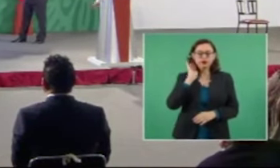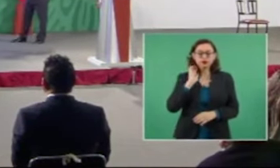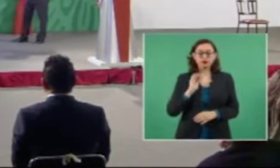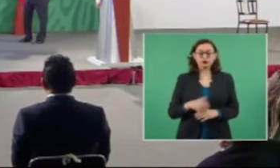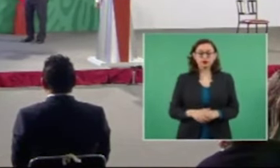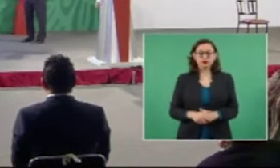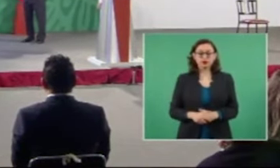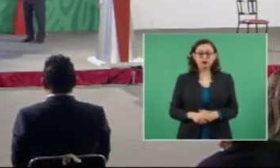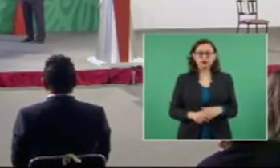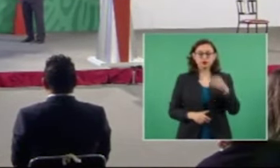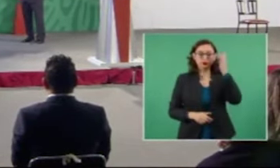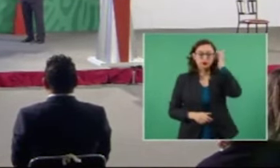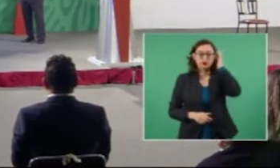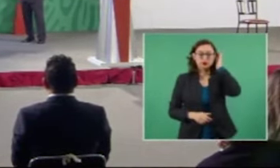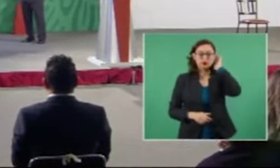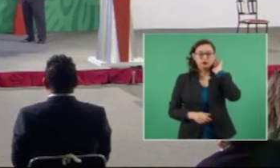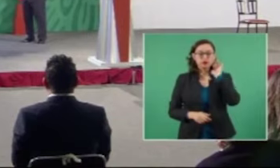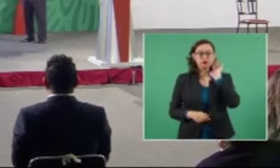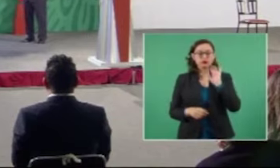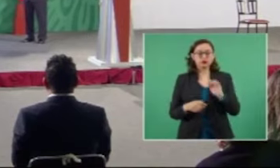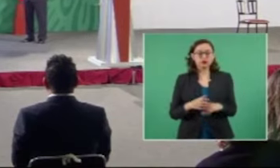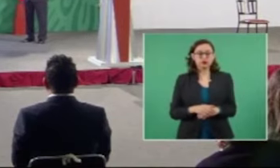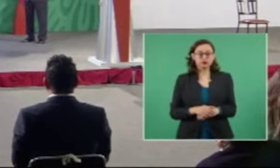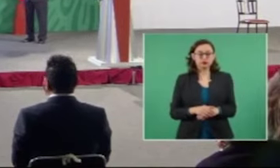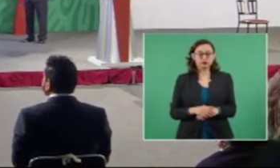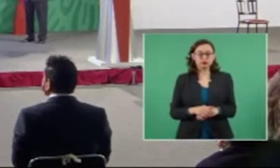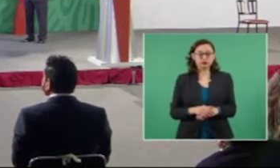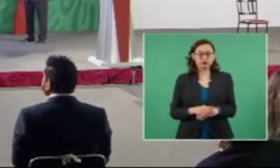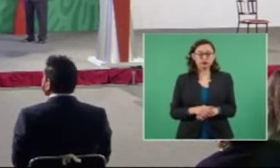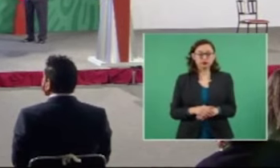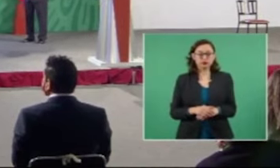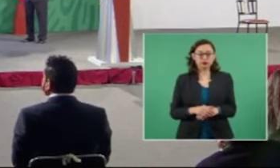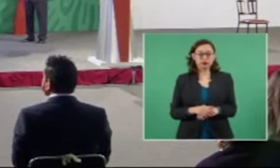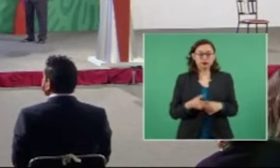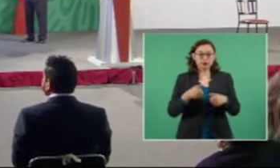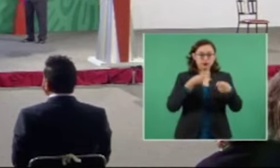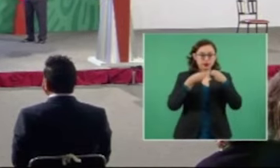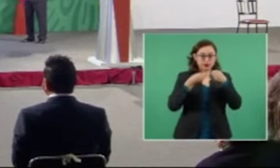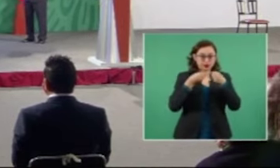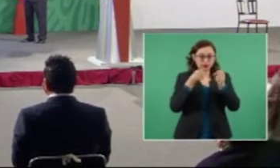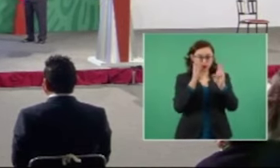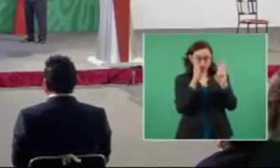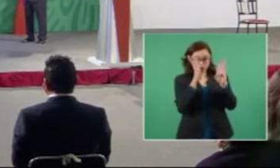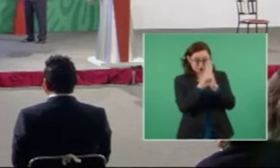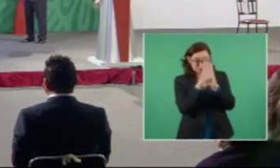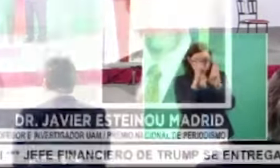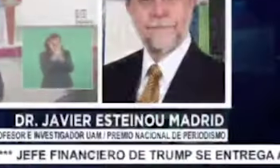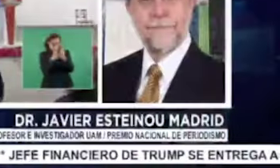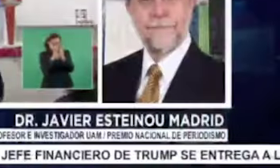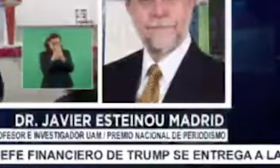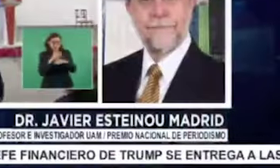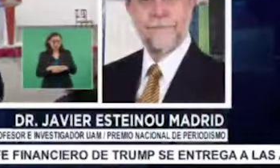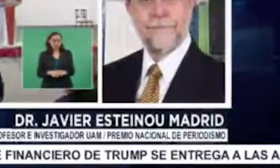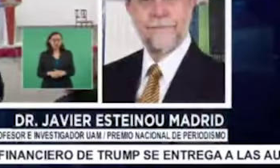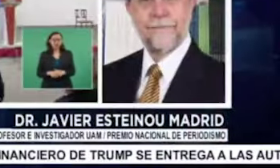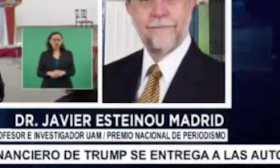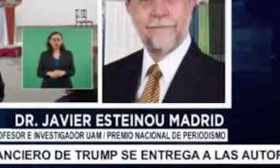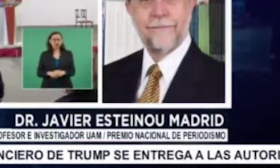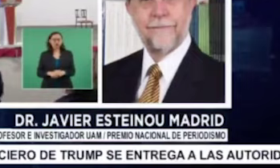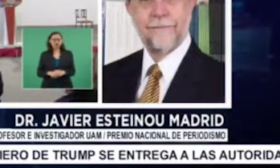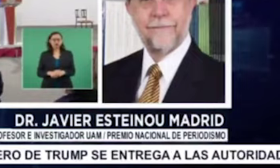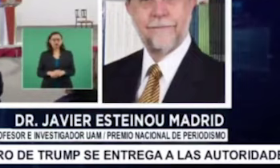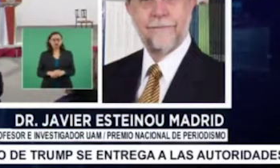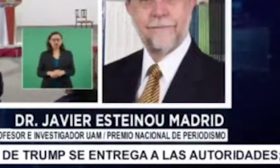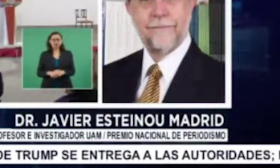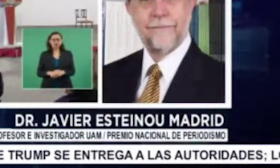Fórmula esto a partir de tu visión de profesor e investigador de la UAM. ¿Cómo te va? Buenas noches. Pepe, muy buenas tardes. Pues sí, mira,